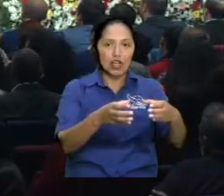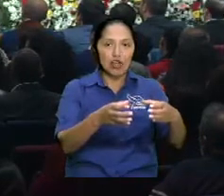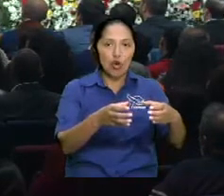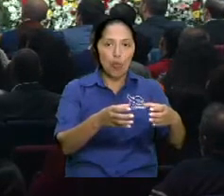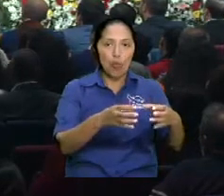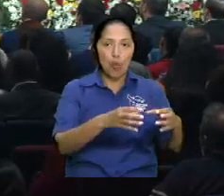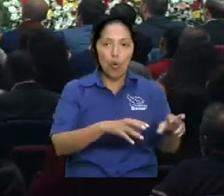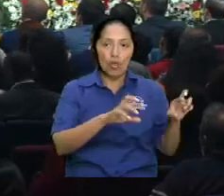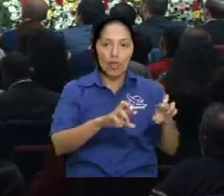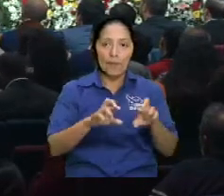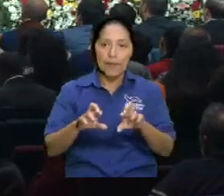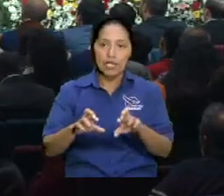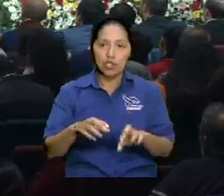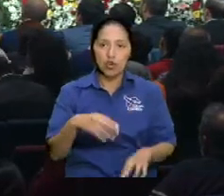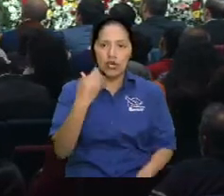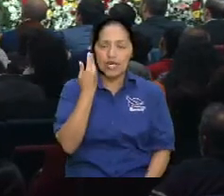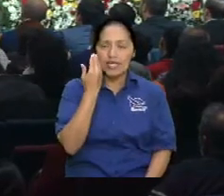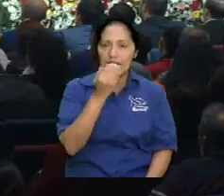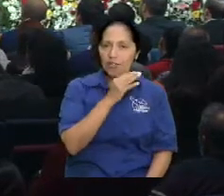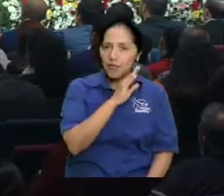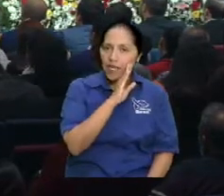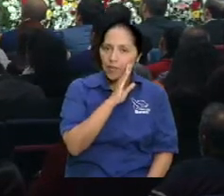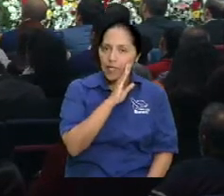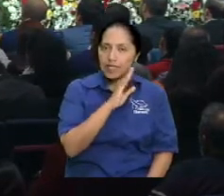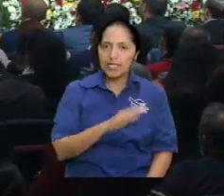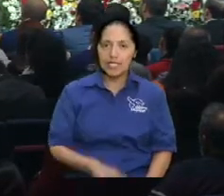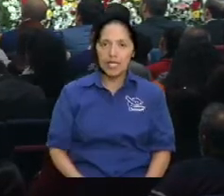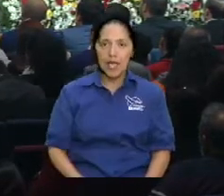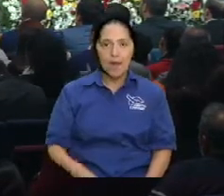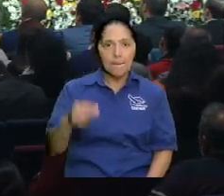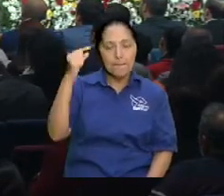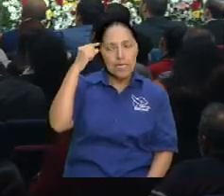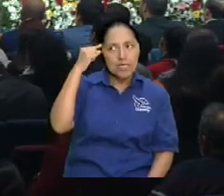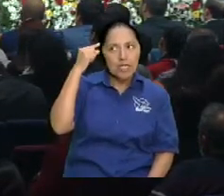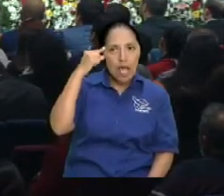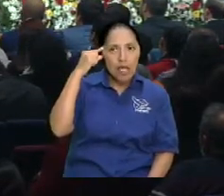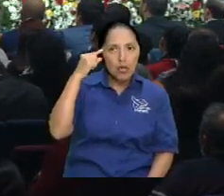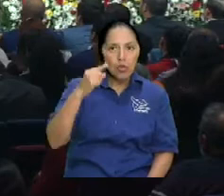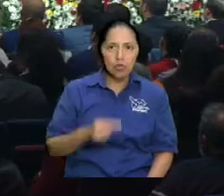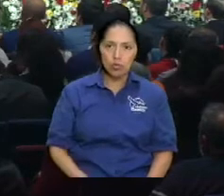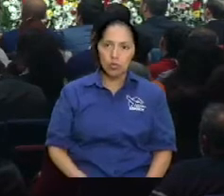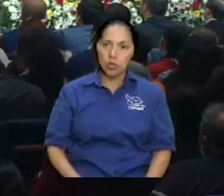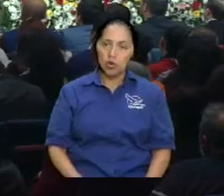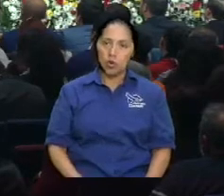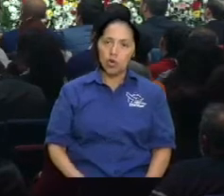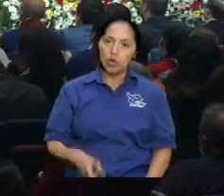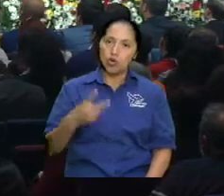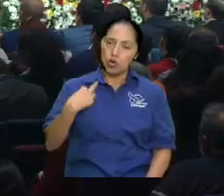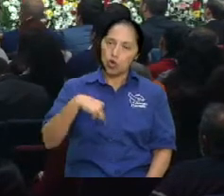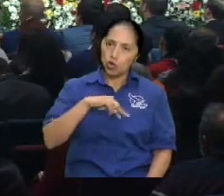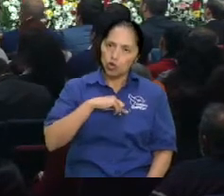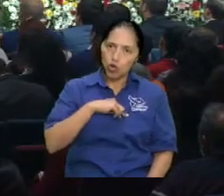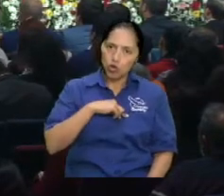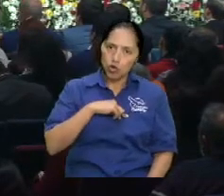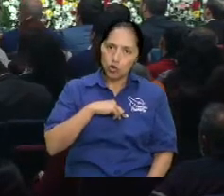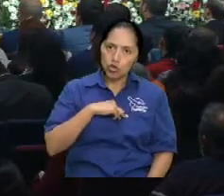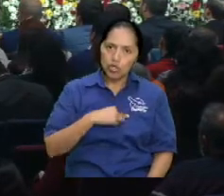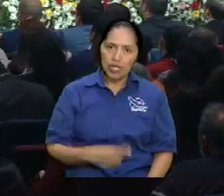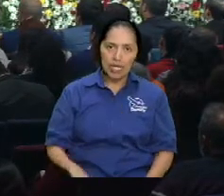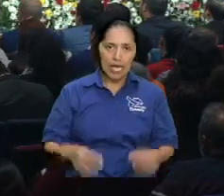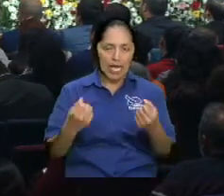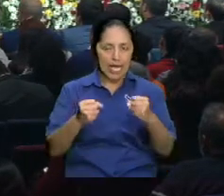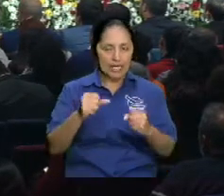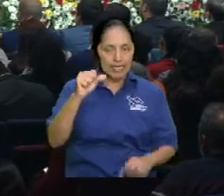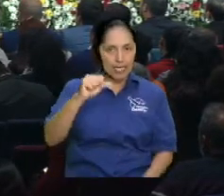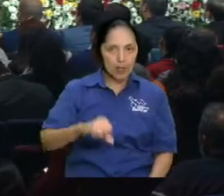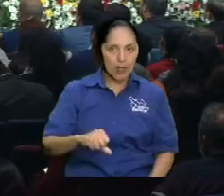Estamos haciendo mal. ¿Quién los convenció que están haciendo mal? El Espíritu Santo. Salieron corriendo y fueron a avisar